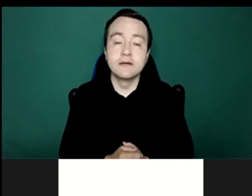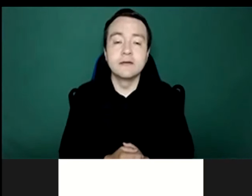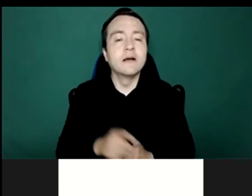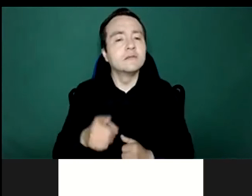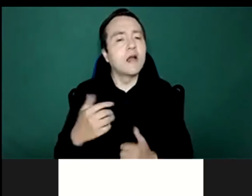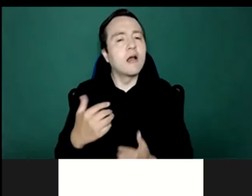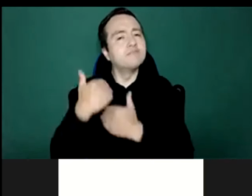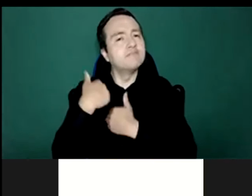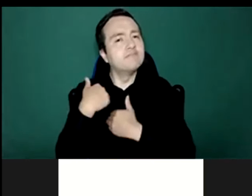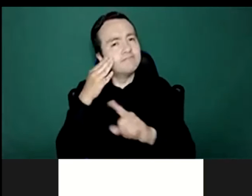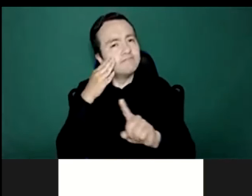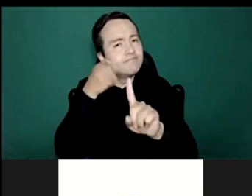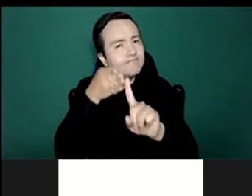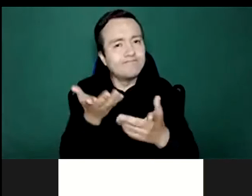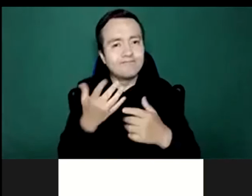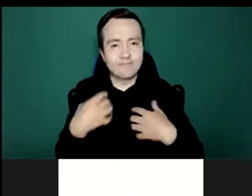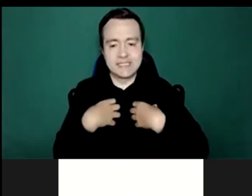OCDE.